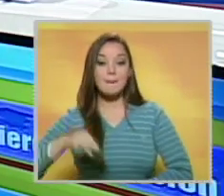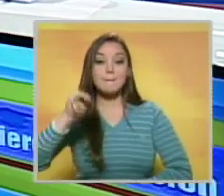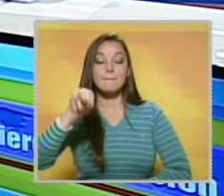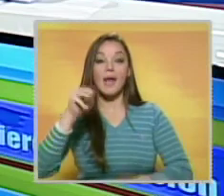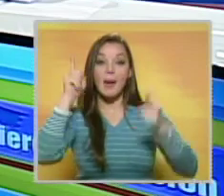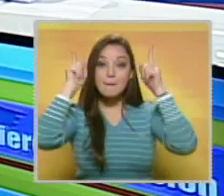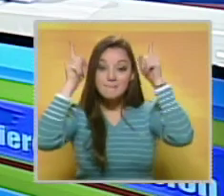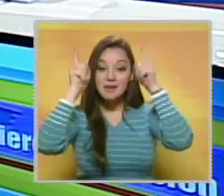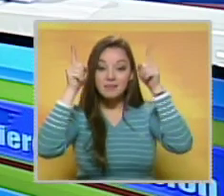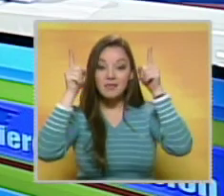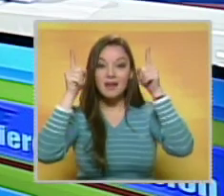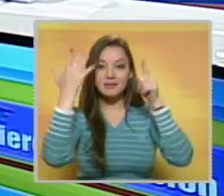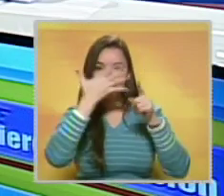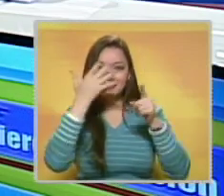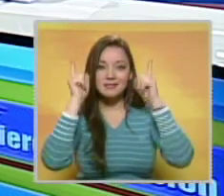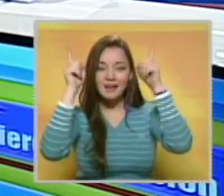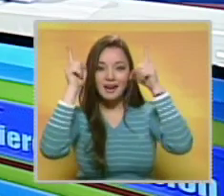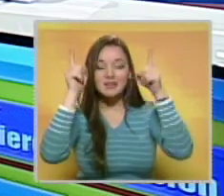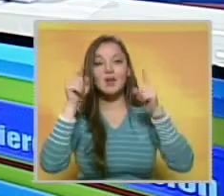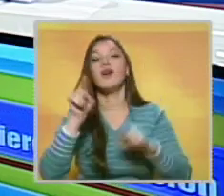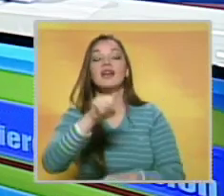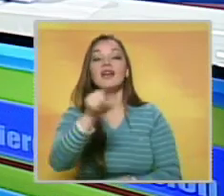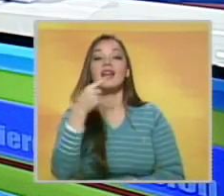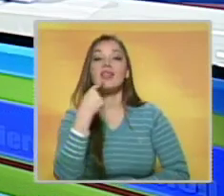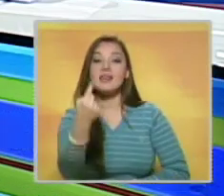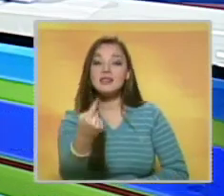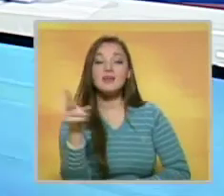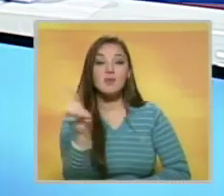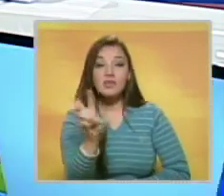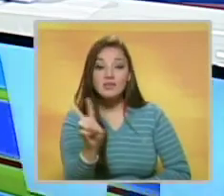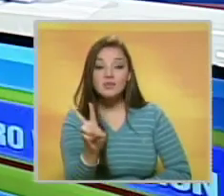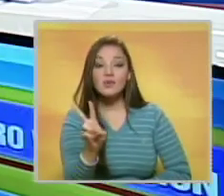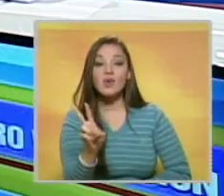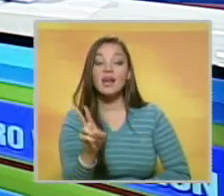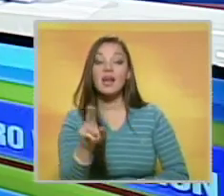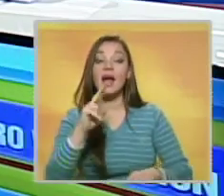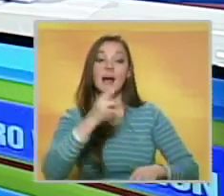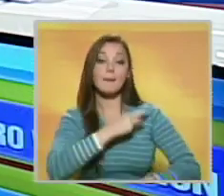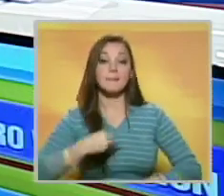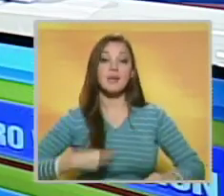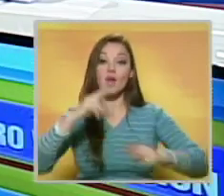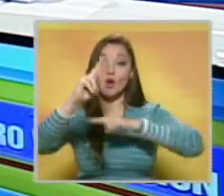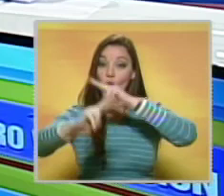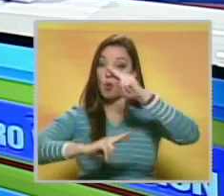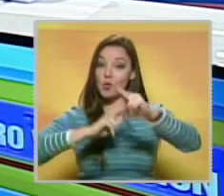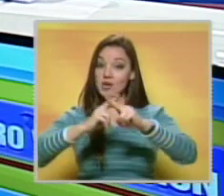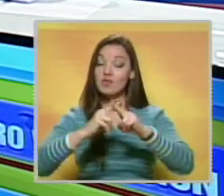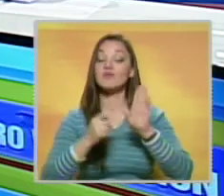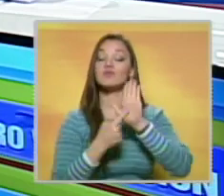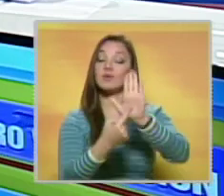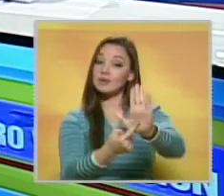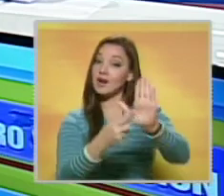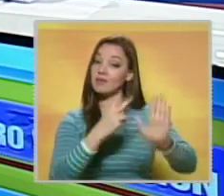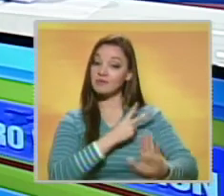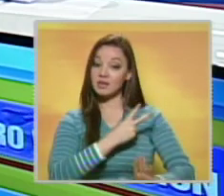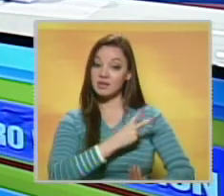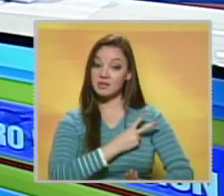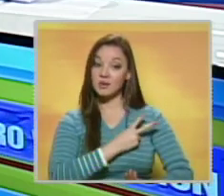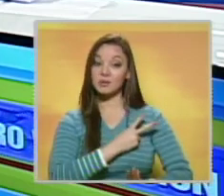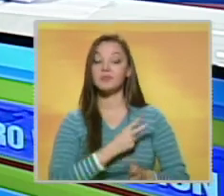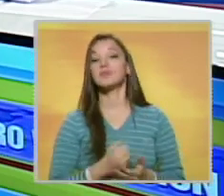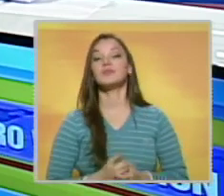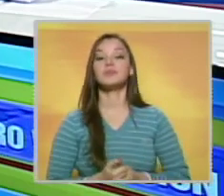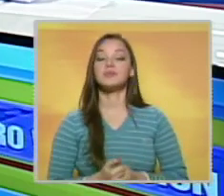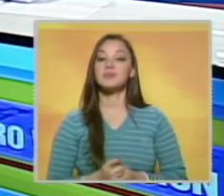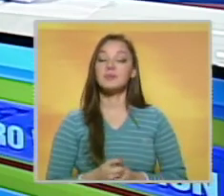realizando allá en Miami y bueno, vamos a recordarle a Venezuela que el Miss Universo será transmitido por la pantalla de Venevisión y conducido por María Ángel Ruiz. Se